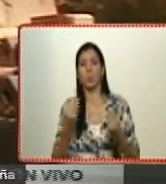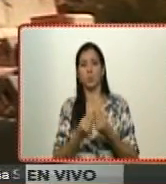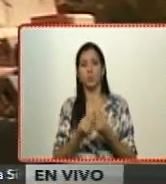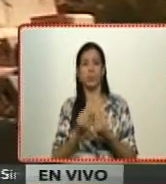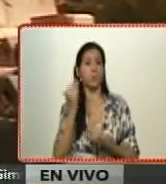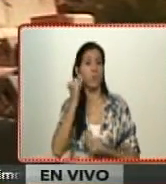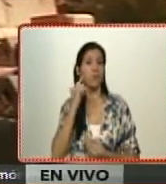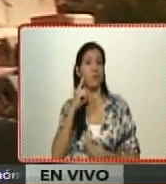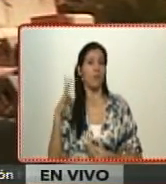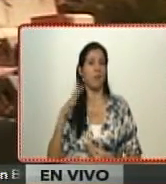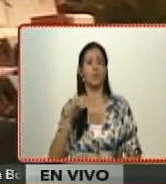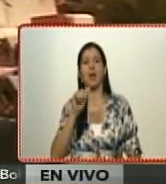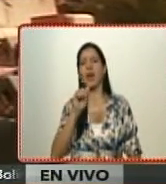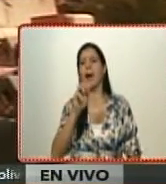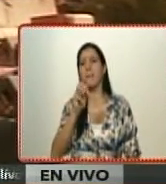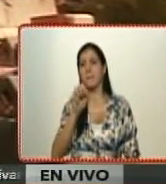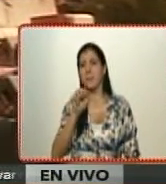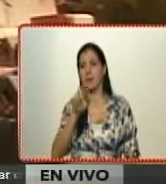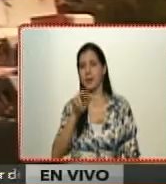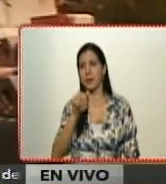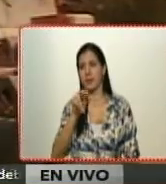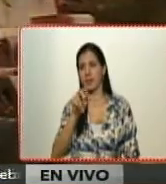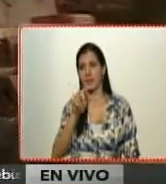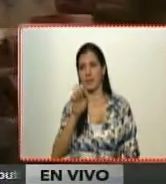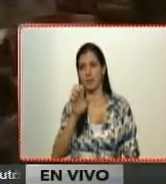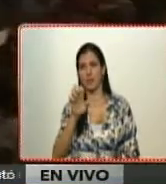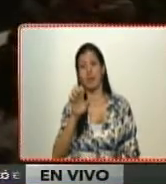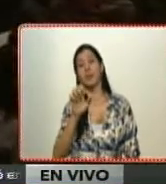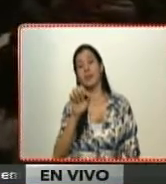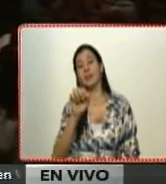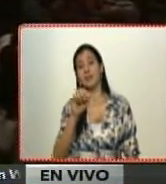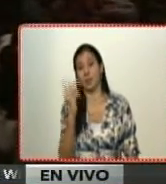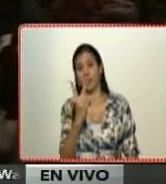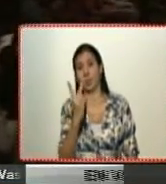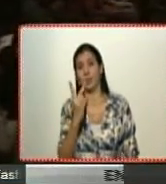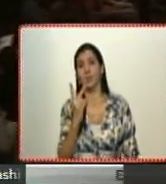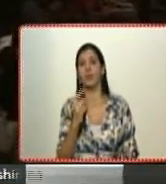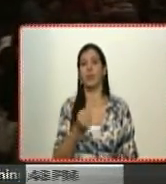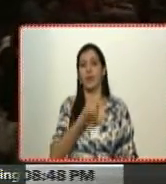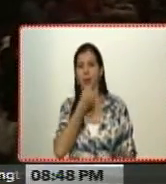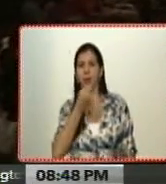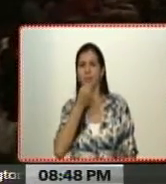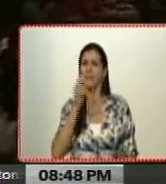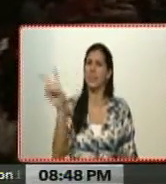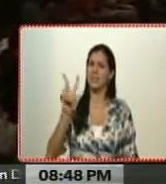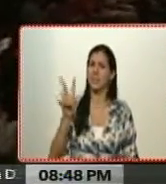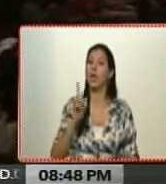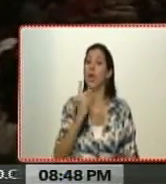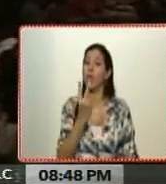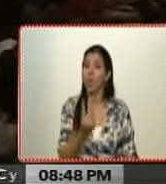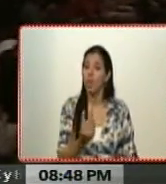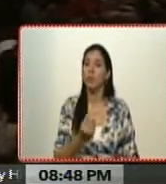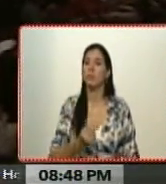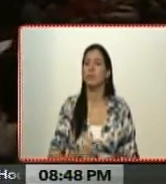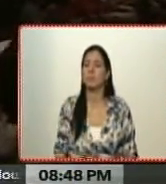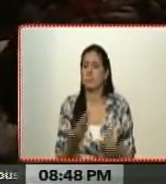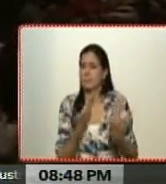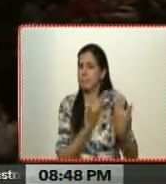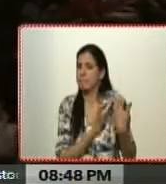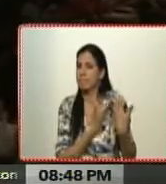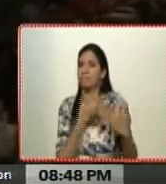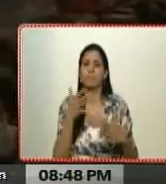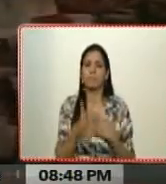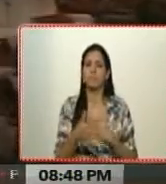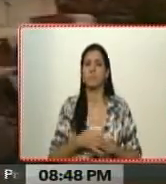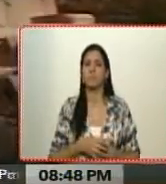popular Amaranta. Ambos artistas venezolanos que han tenido la tarea de